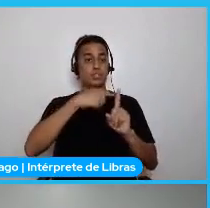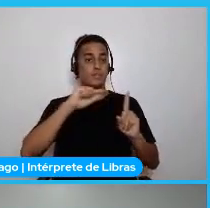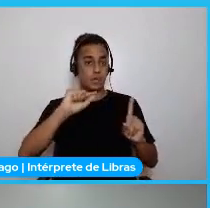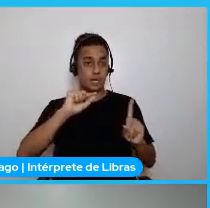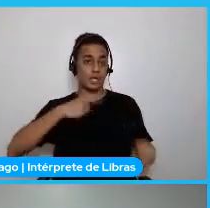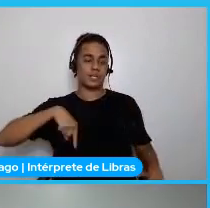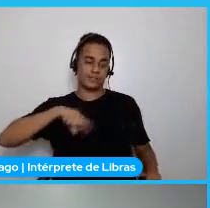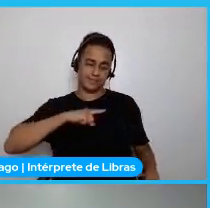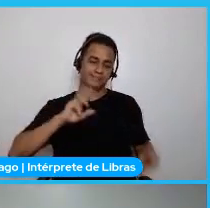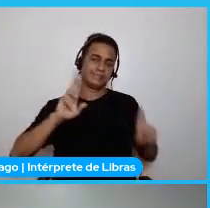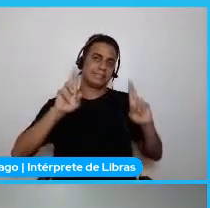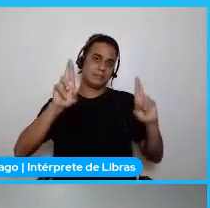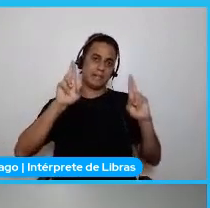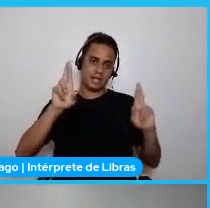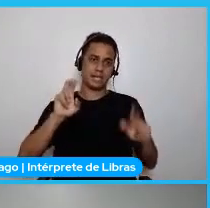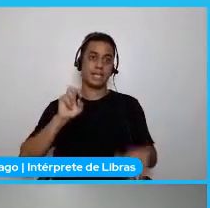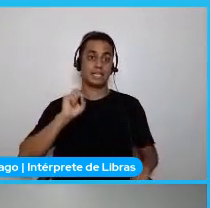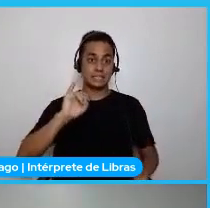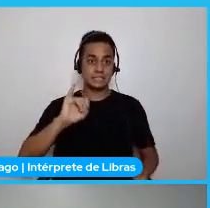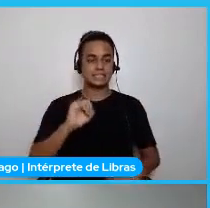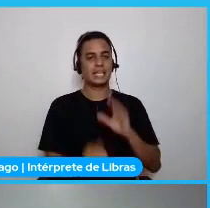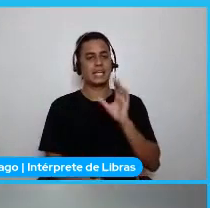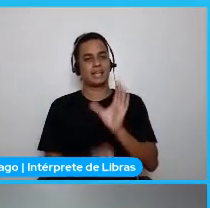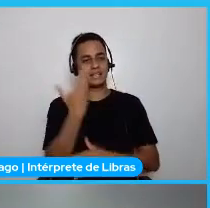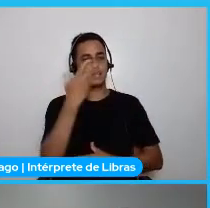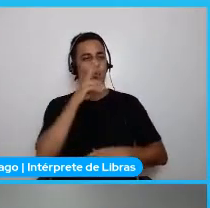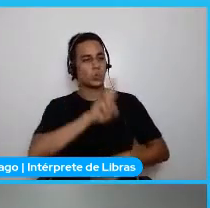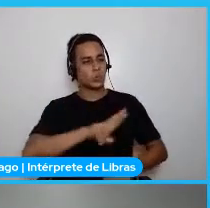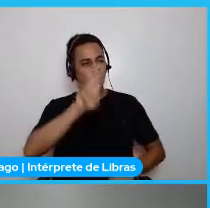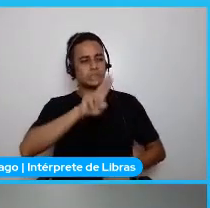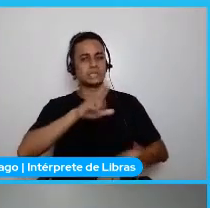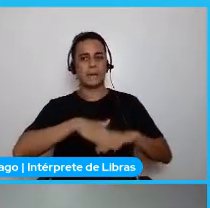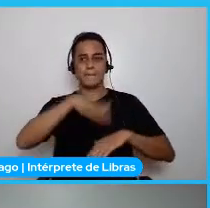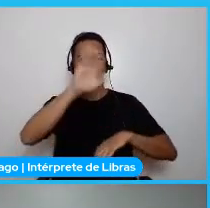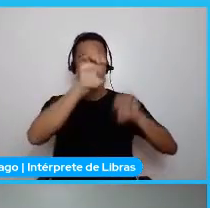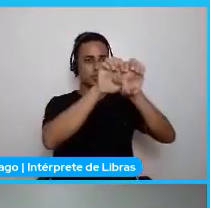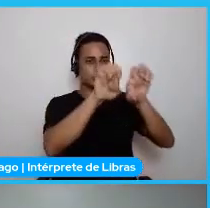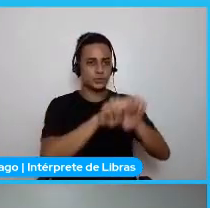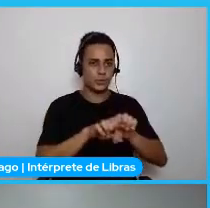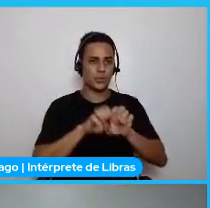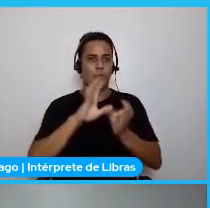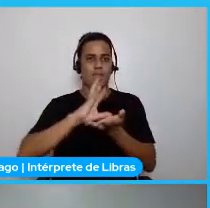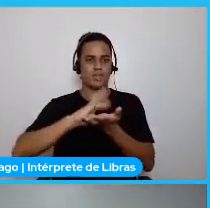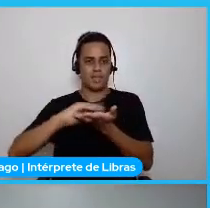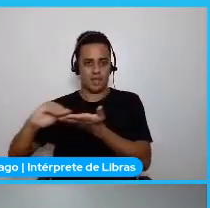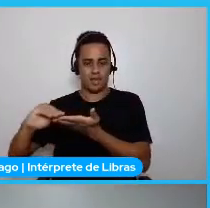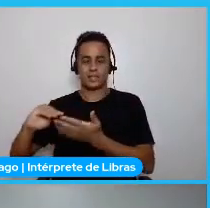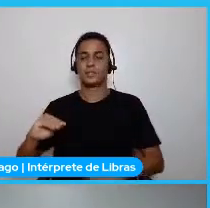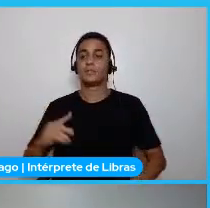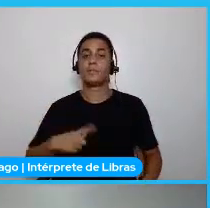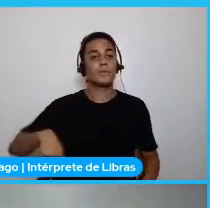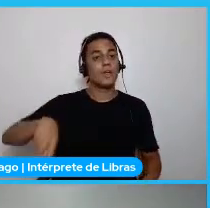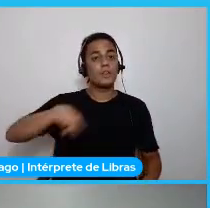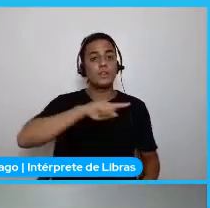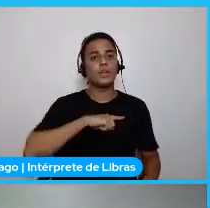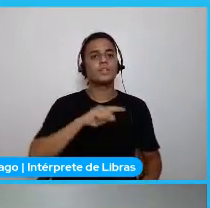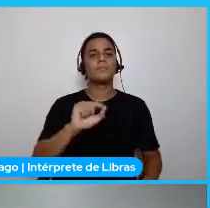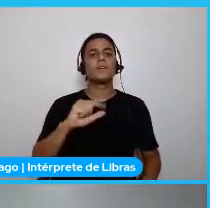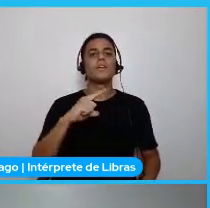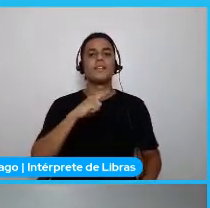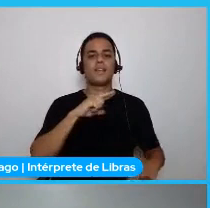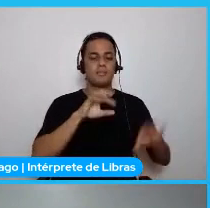tipo de formatos o infraestructura de datos, es que podemos hacer seguimiento al gasto